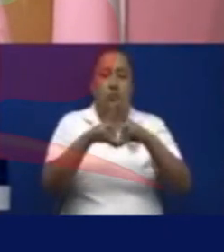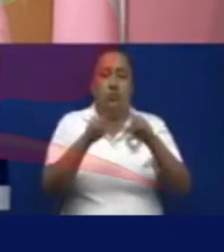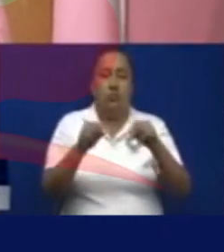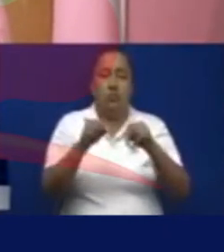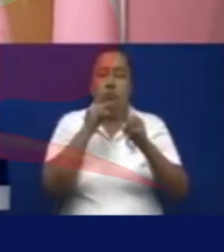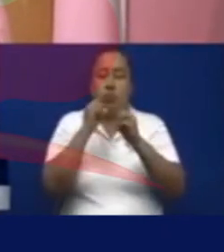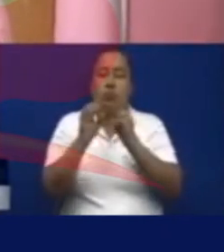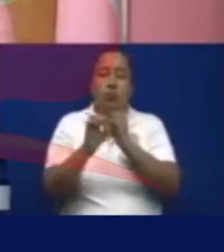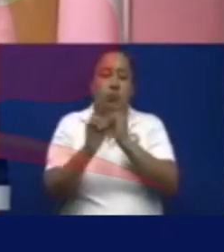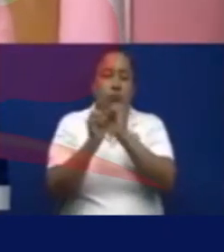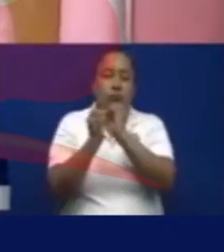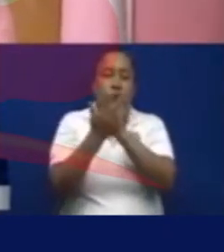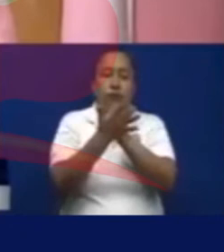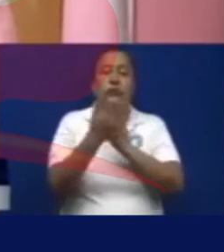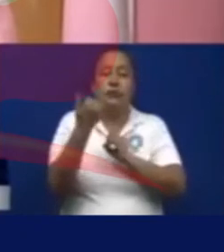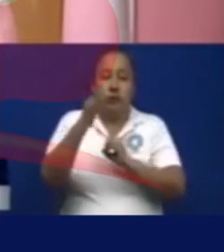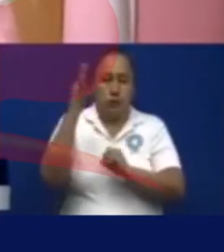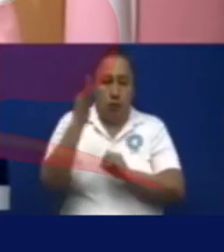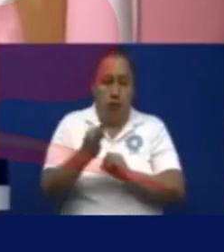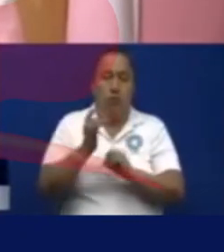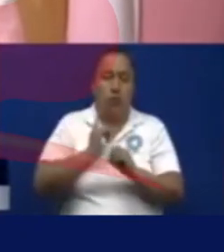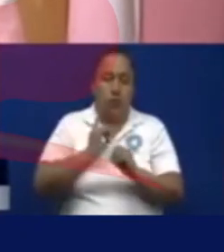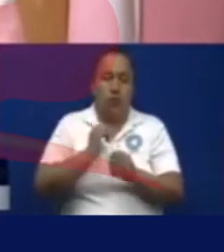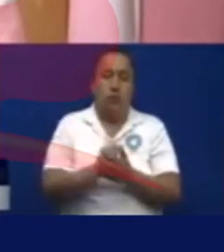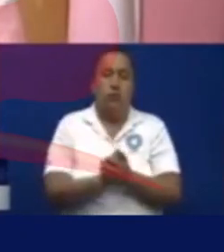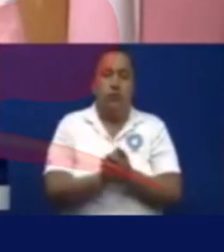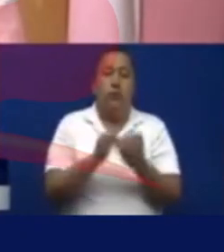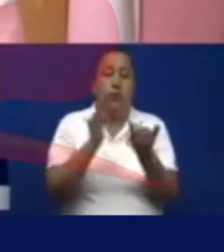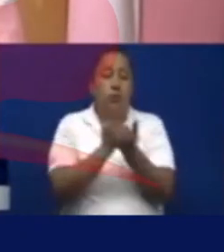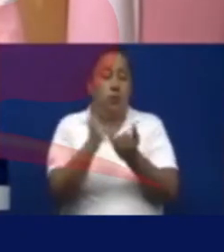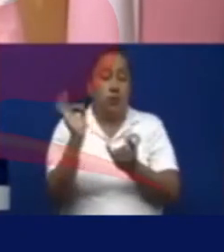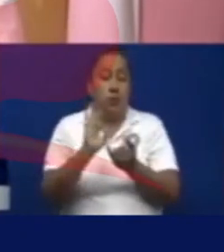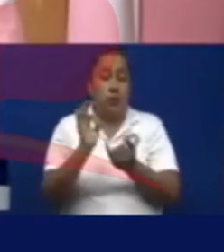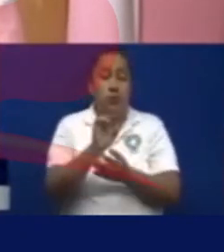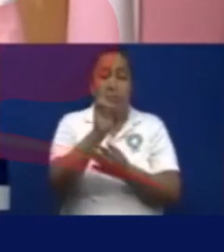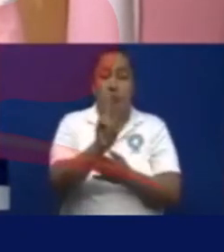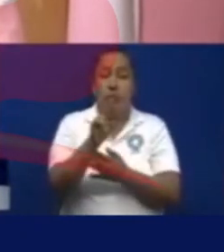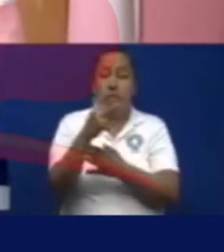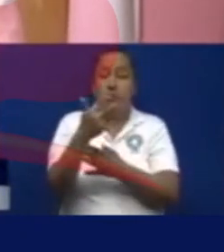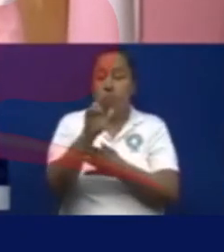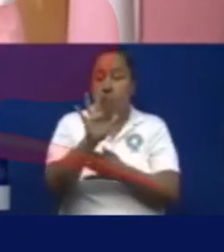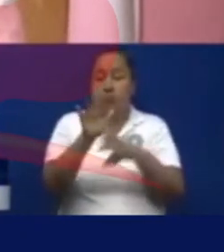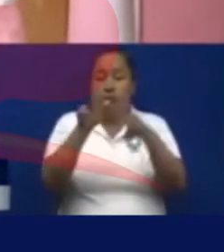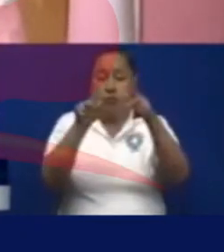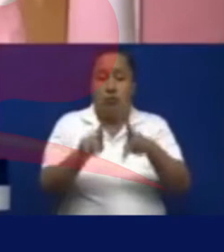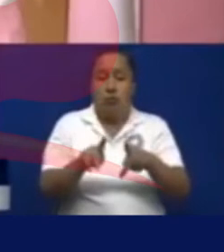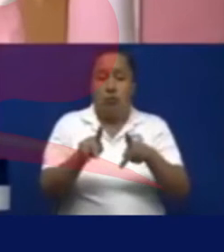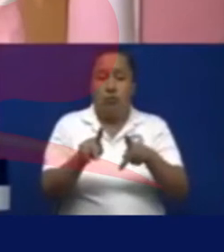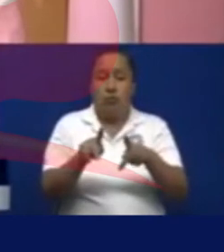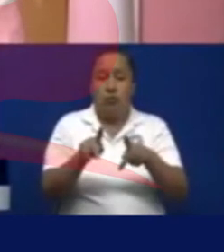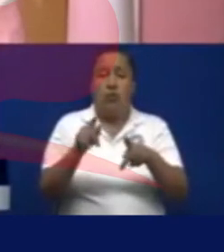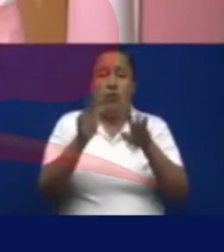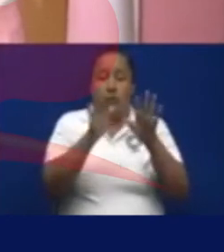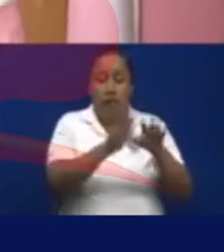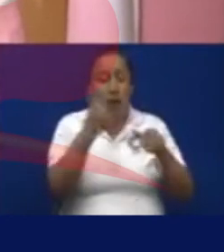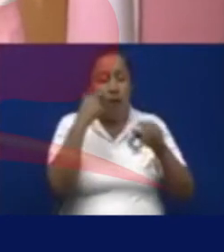COVID-19 confirmados o probables por clínica. De la misma forma, 285 personas de las que estaban en